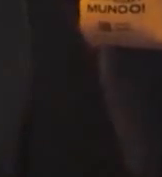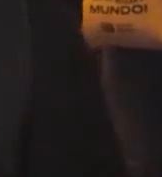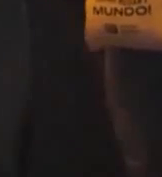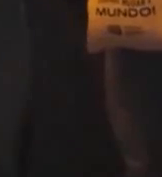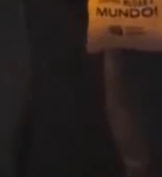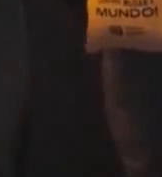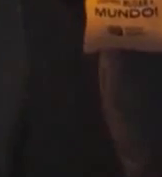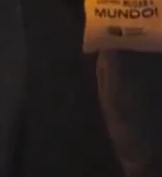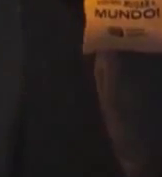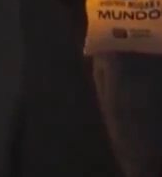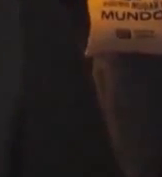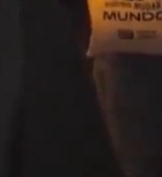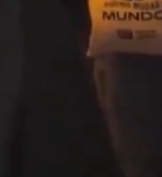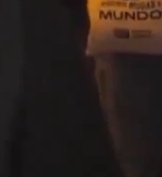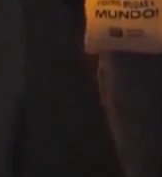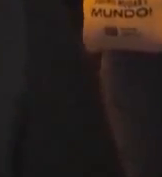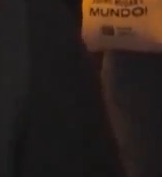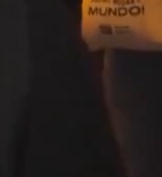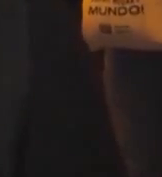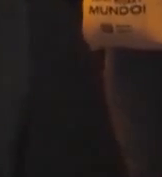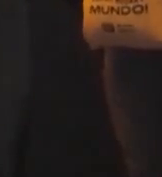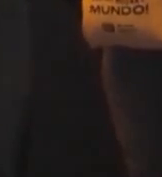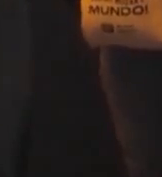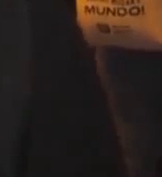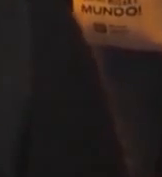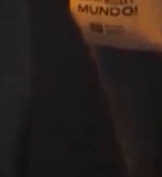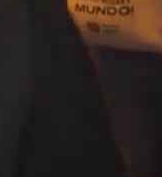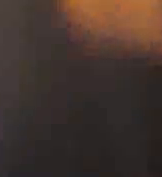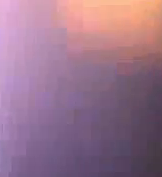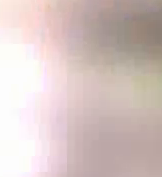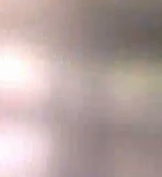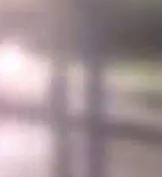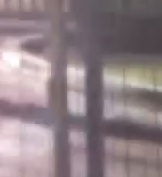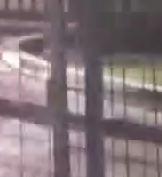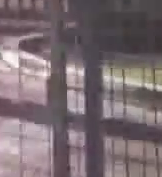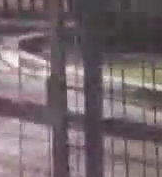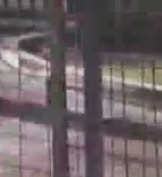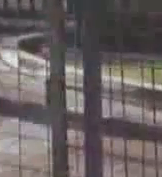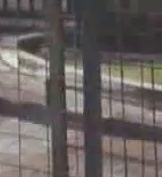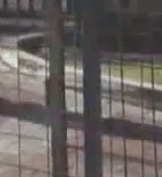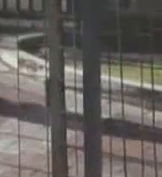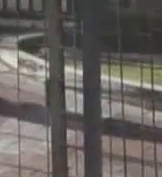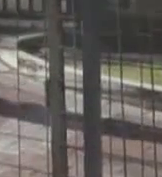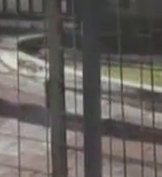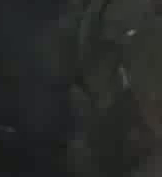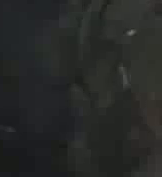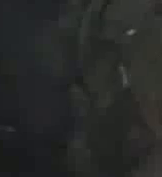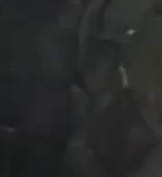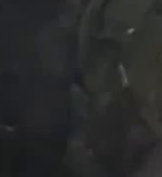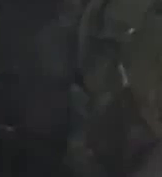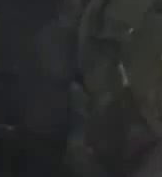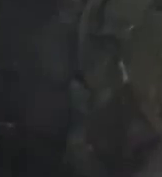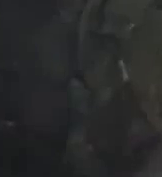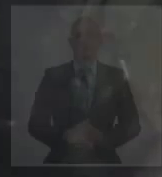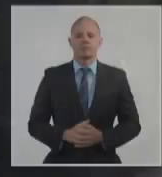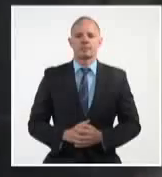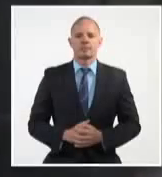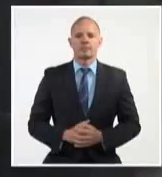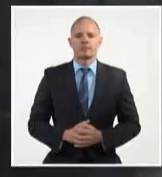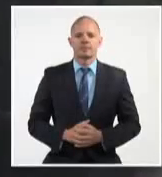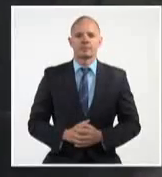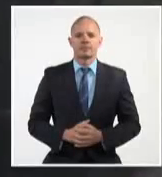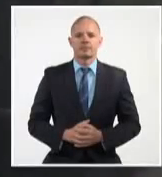aquellas personas que han sido asesinadas, desaparecidas durante su dictadura. Ecuador, marcado por la violencia y el